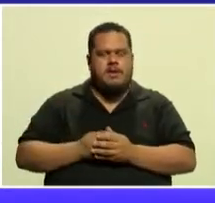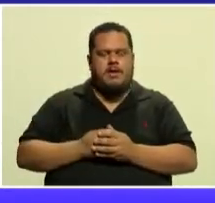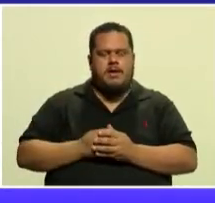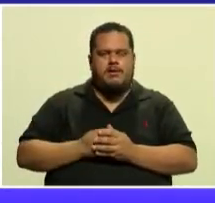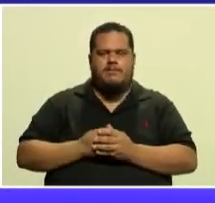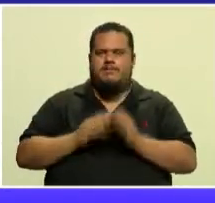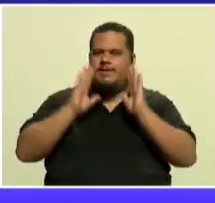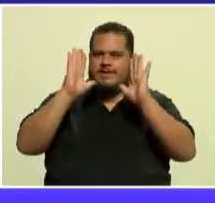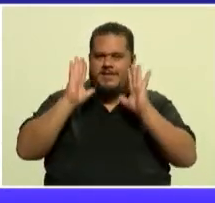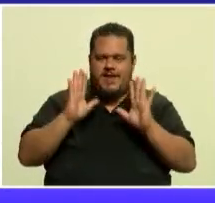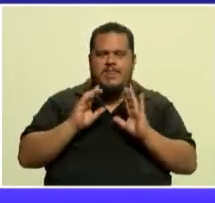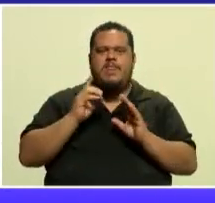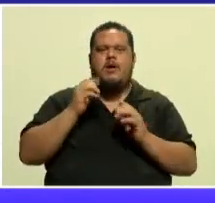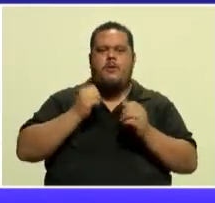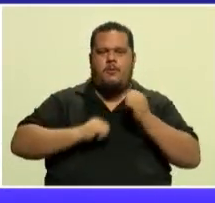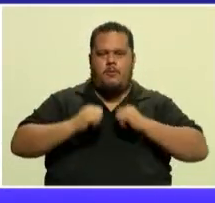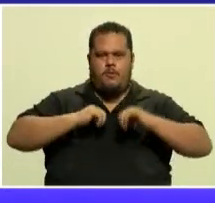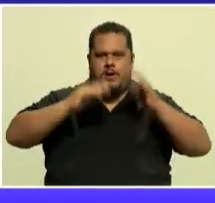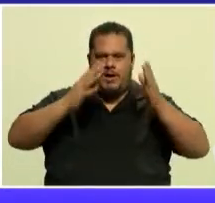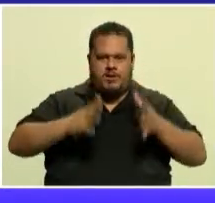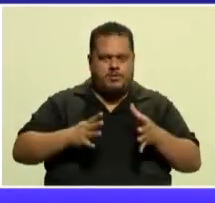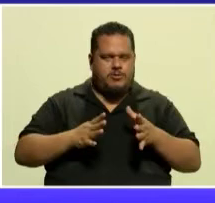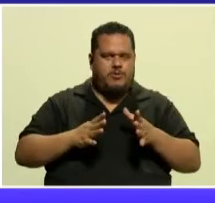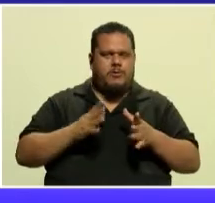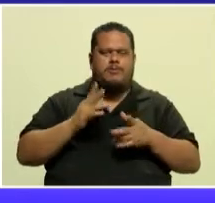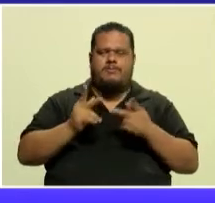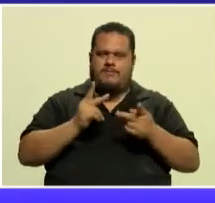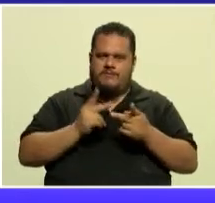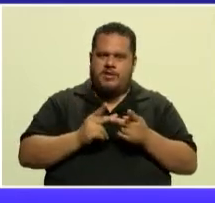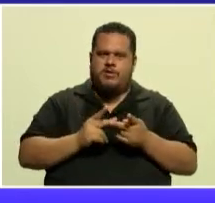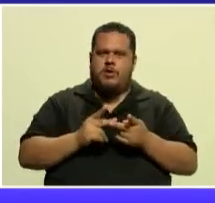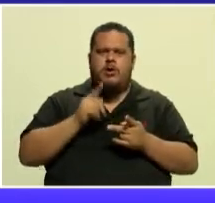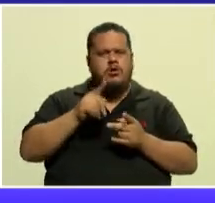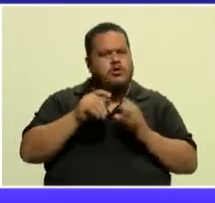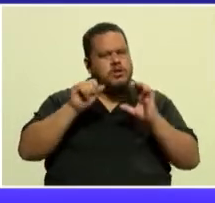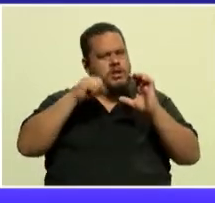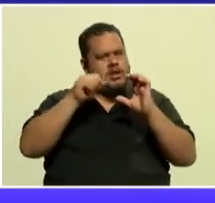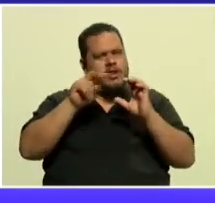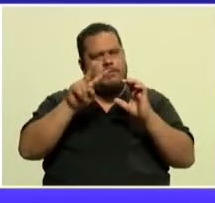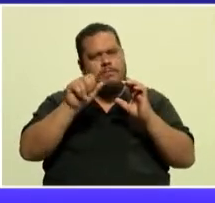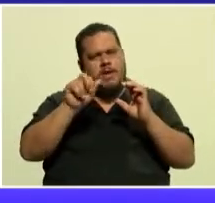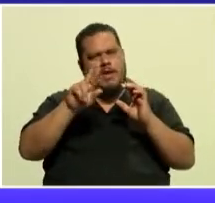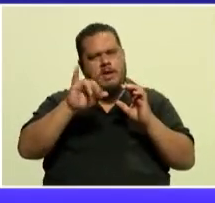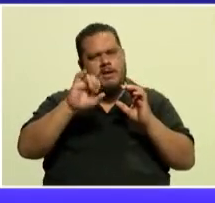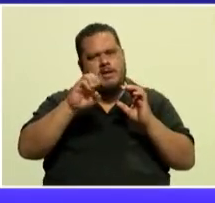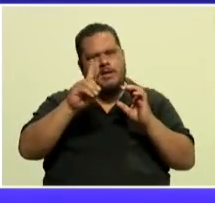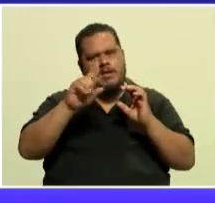genial, un artista genial, contemporáneo, y la pasaste en el cine Variedades.